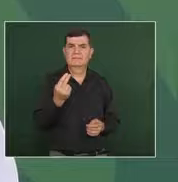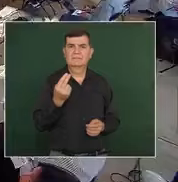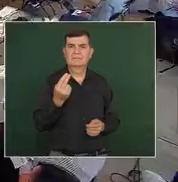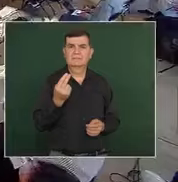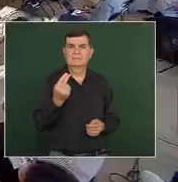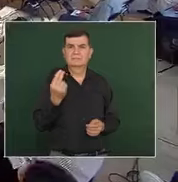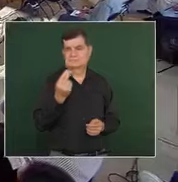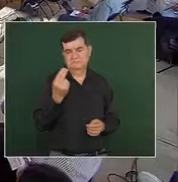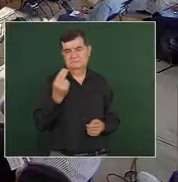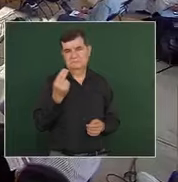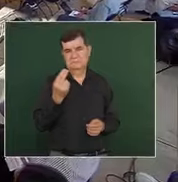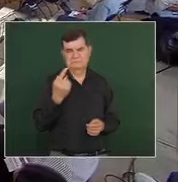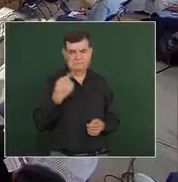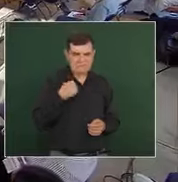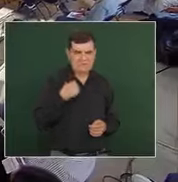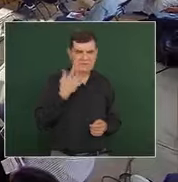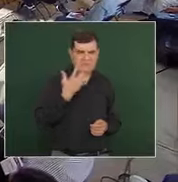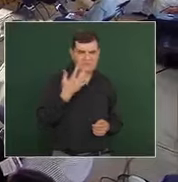pensando